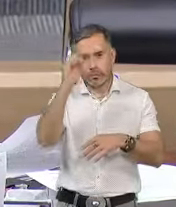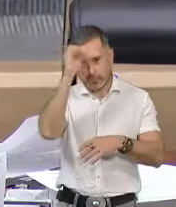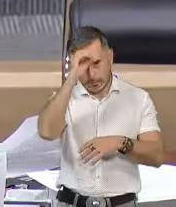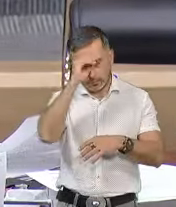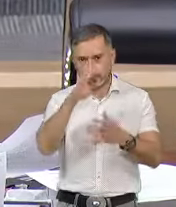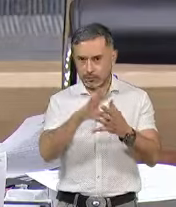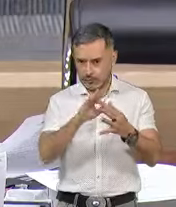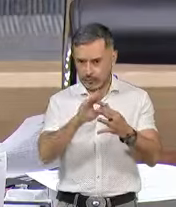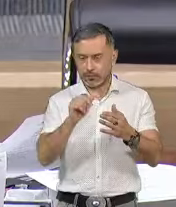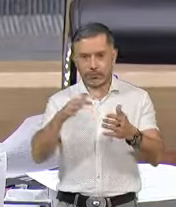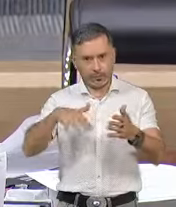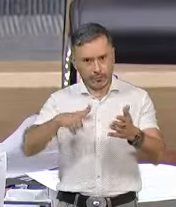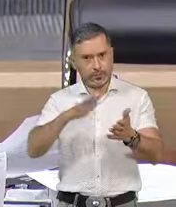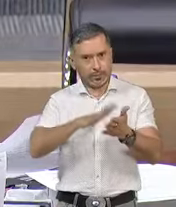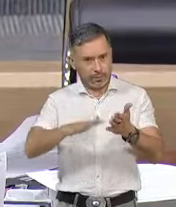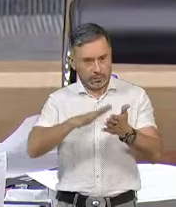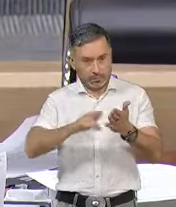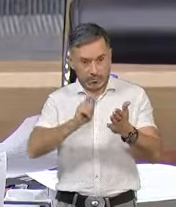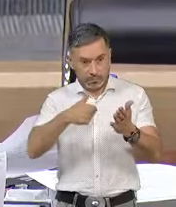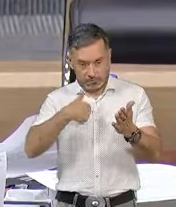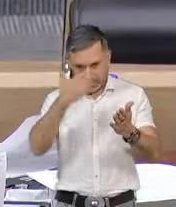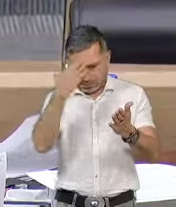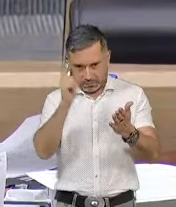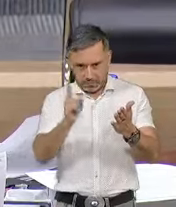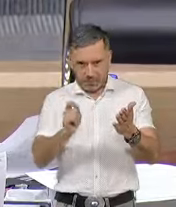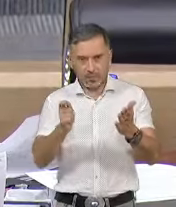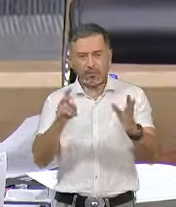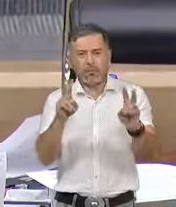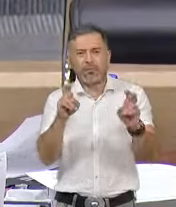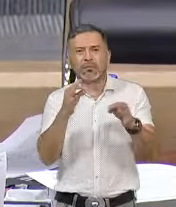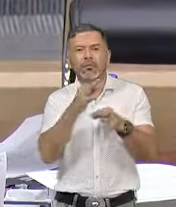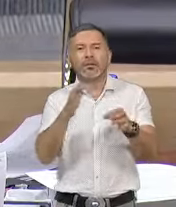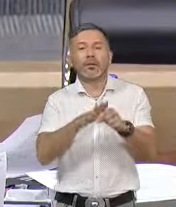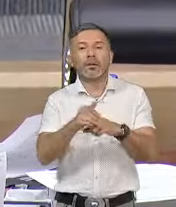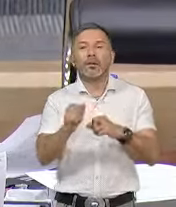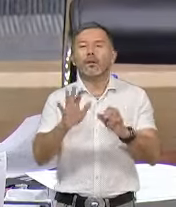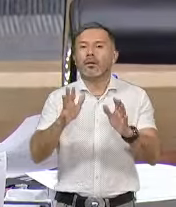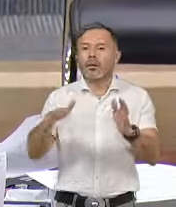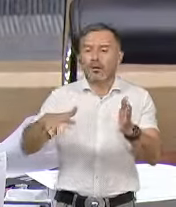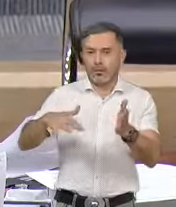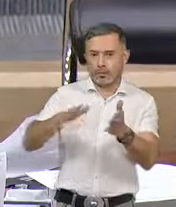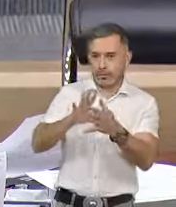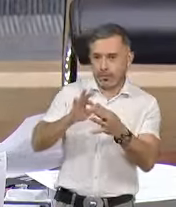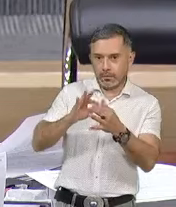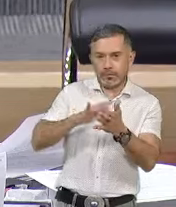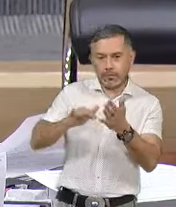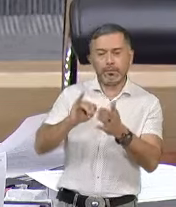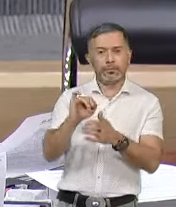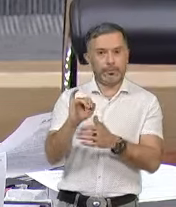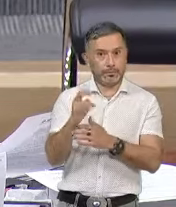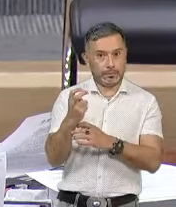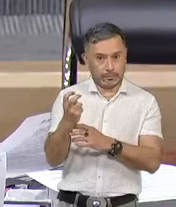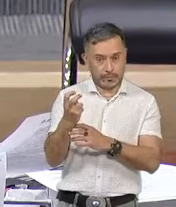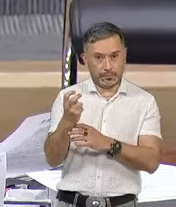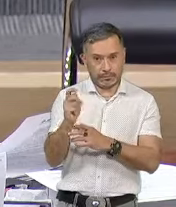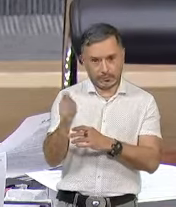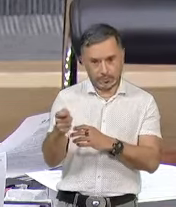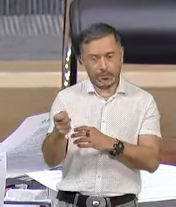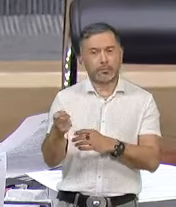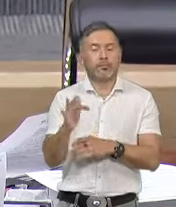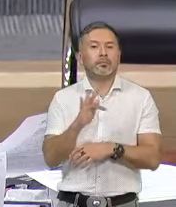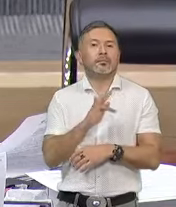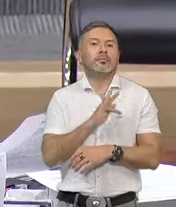leyó yo no conocía En qué consistía esa declaración ya se nos leyó y a mí me parece que es eso entra dentro de la